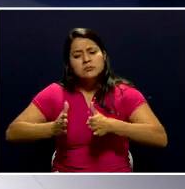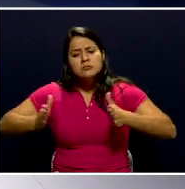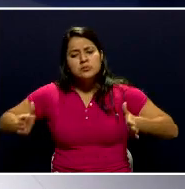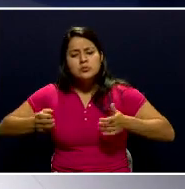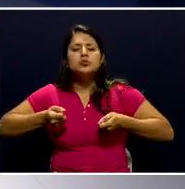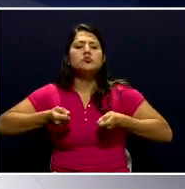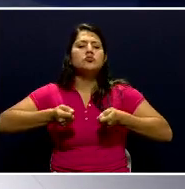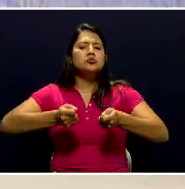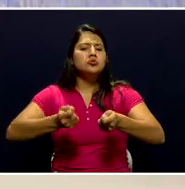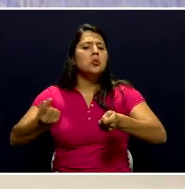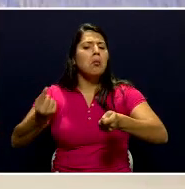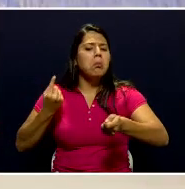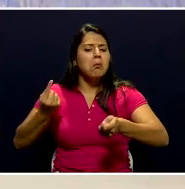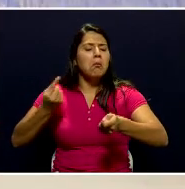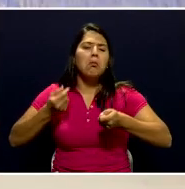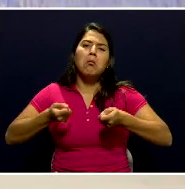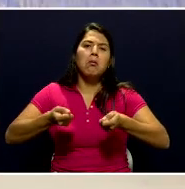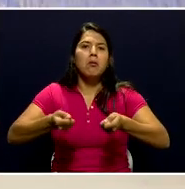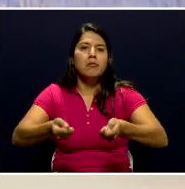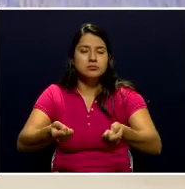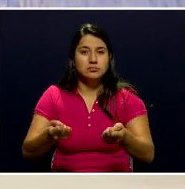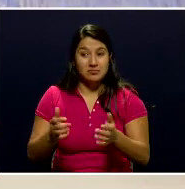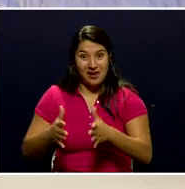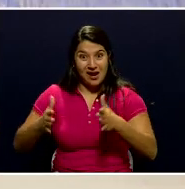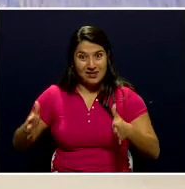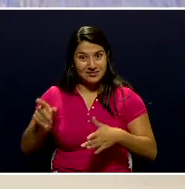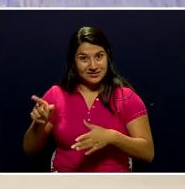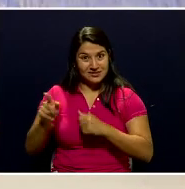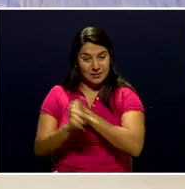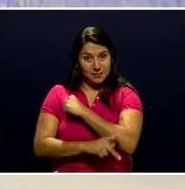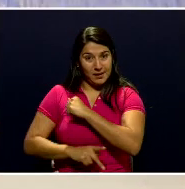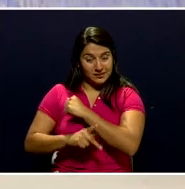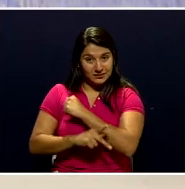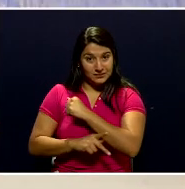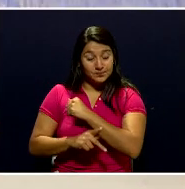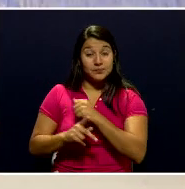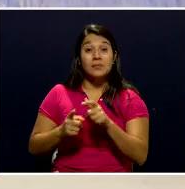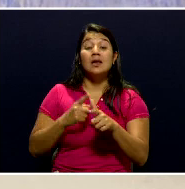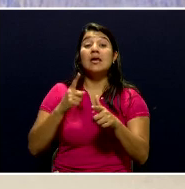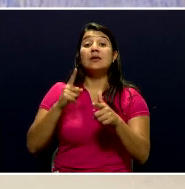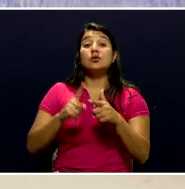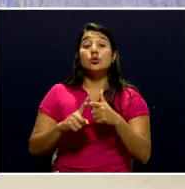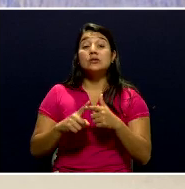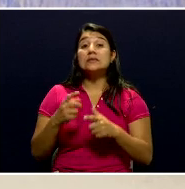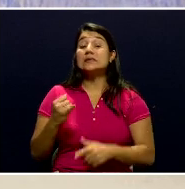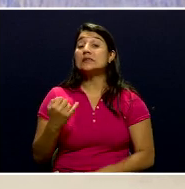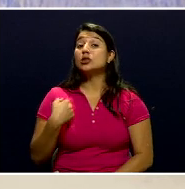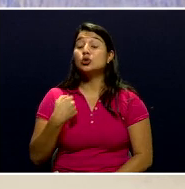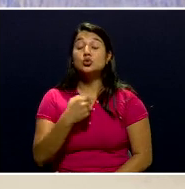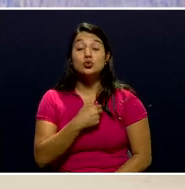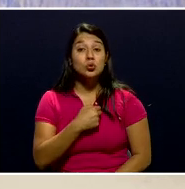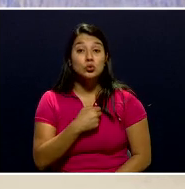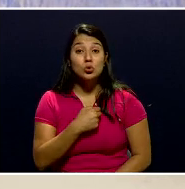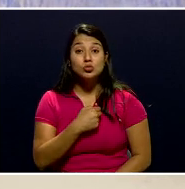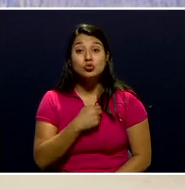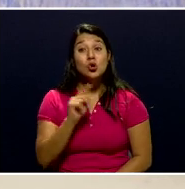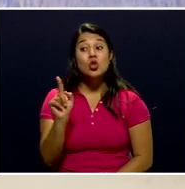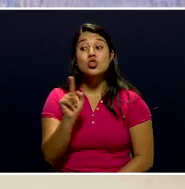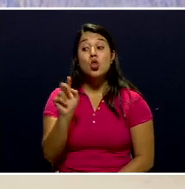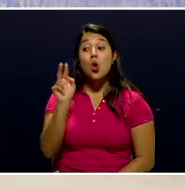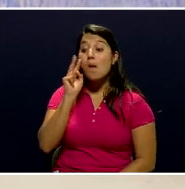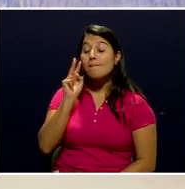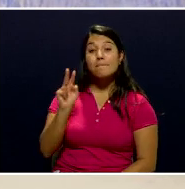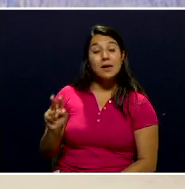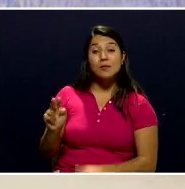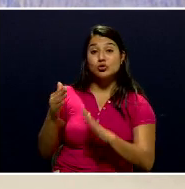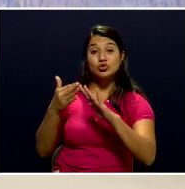creo que en la medida en que no volvamos a ver la ciudad como el